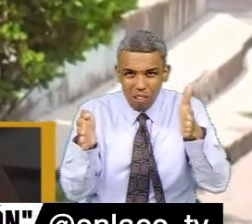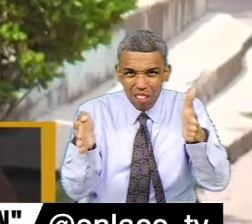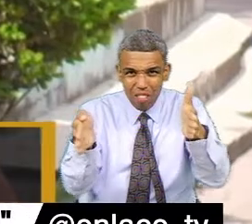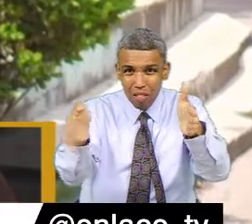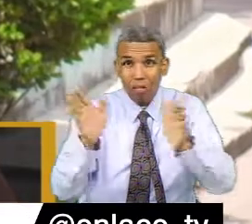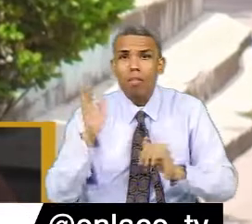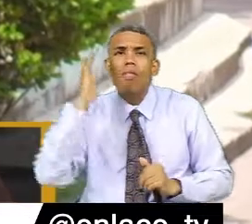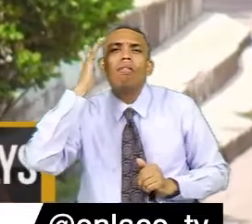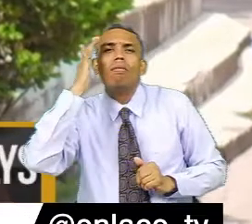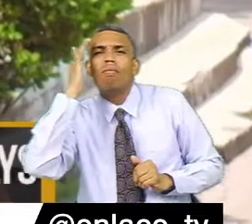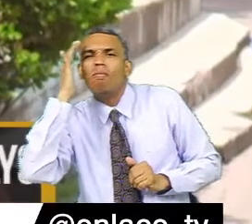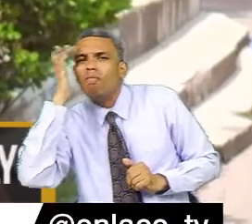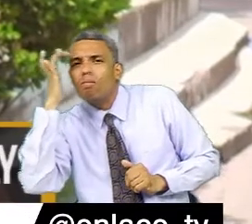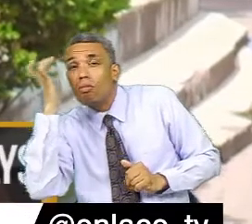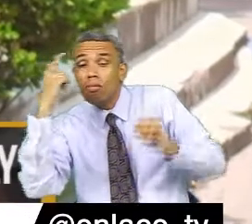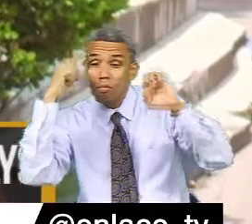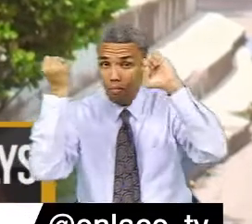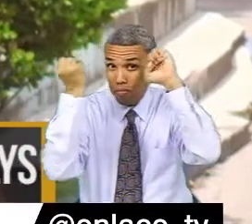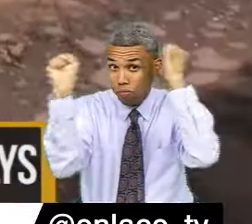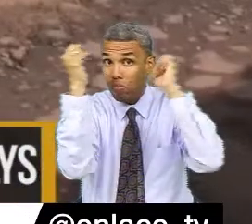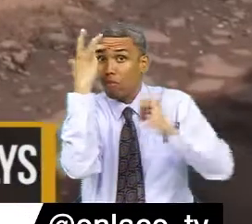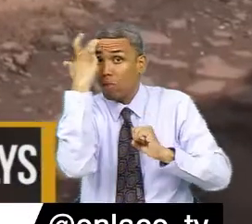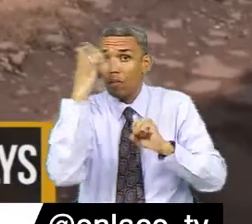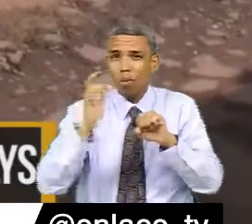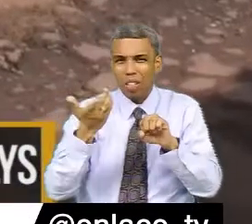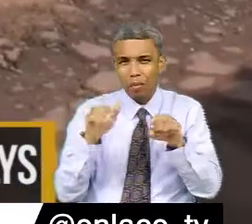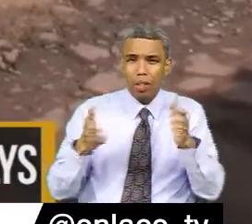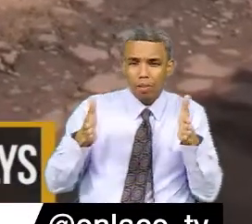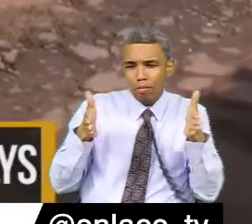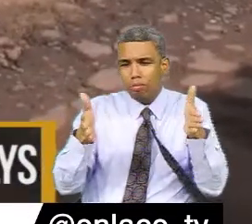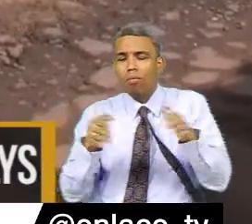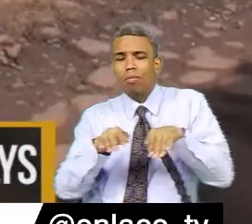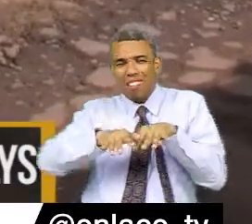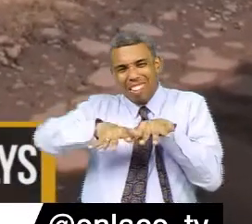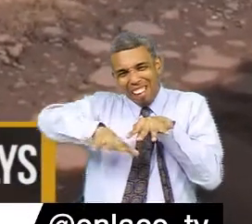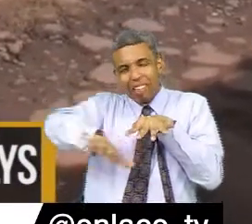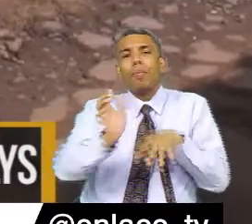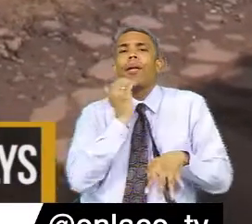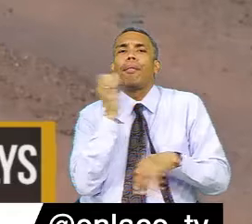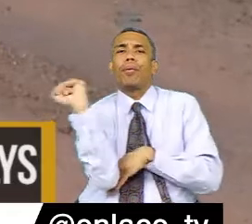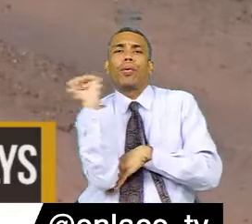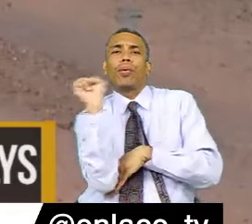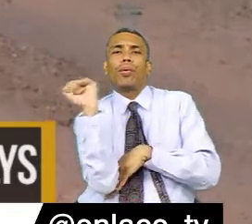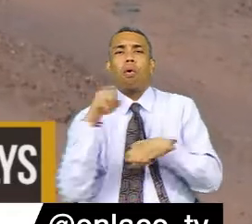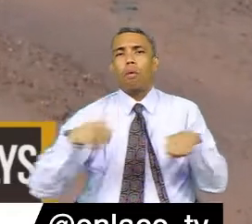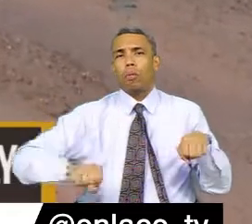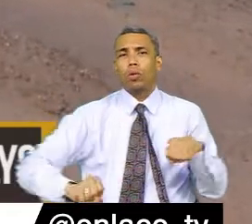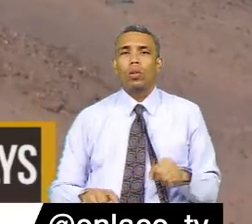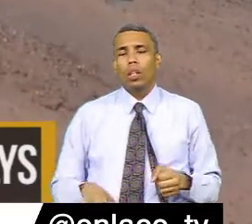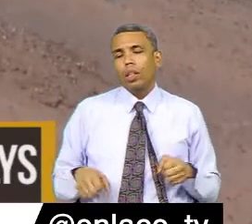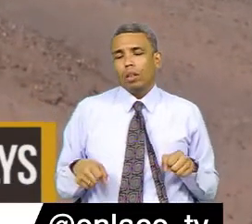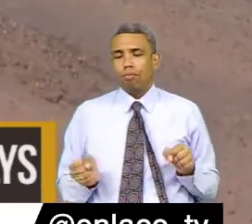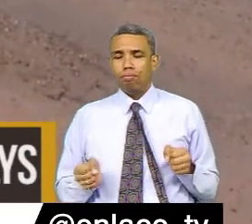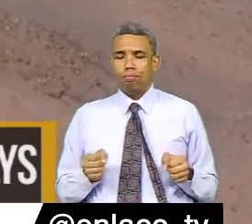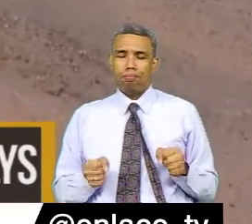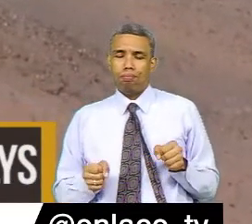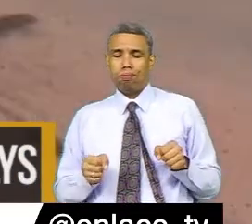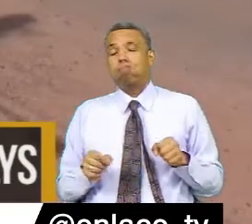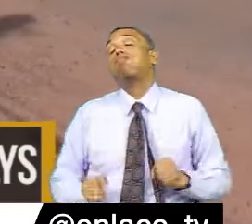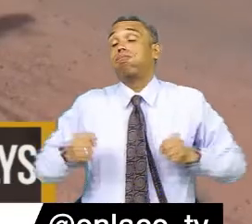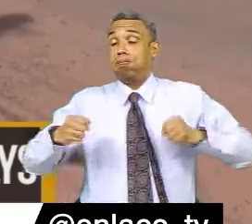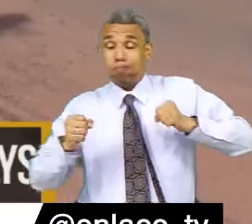muchos accidentes ahí y hay mucho hueco. Entonces eso está desde hace rato, uno luchando para que vengan a mirar la vía principal,